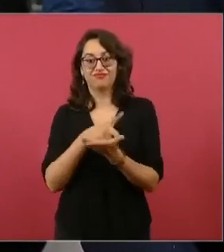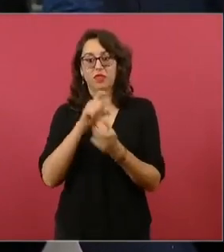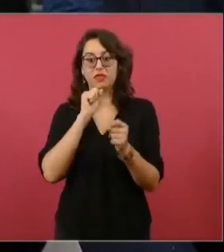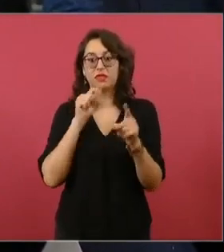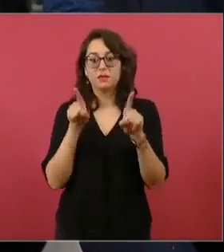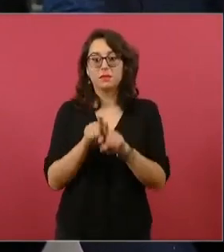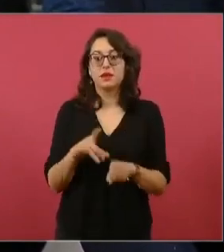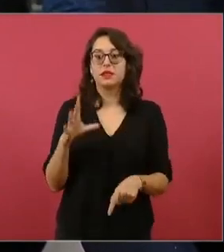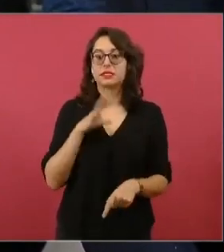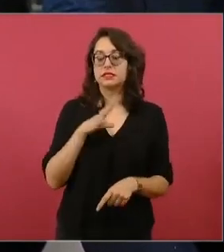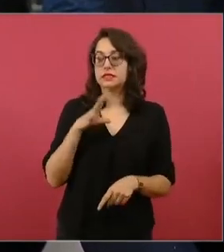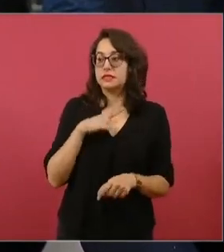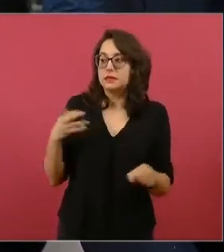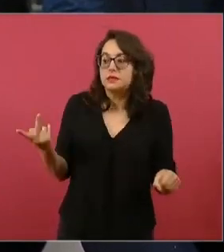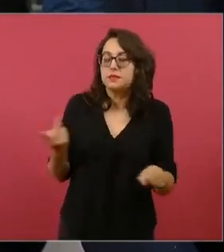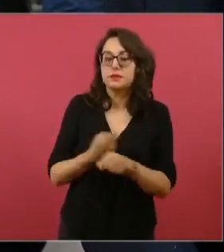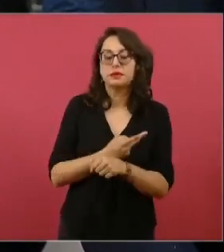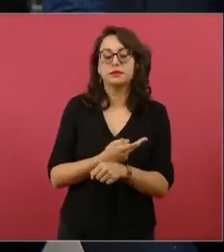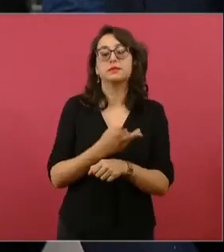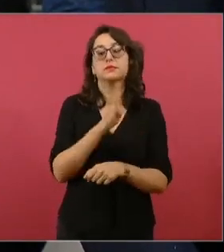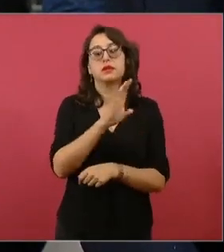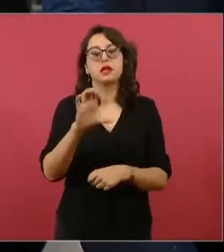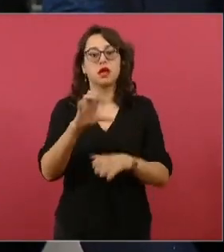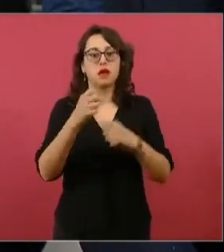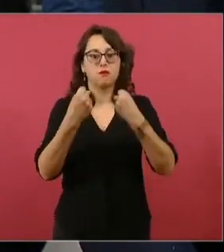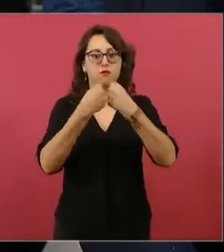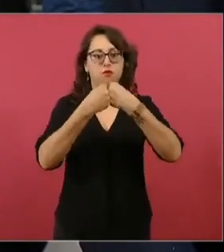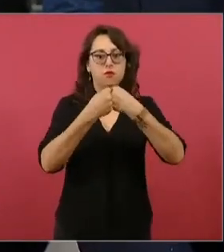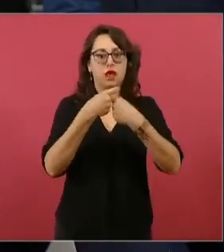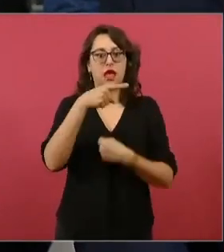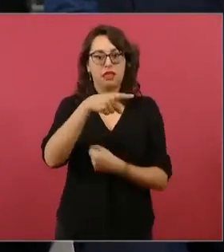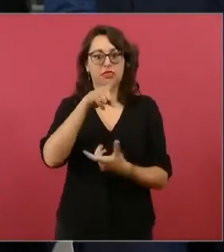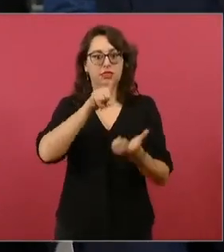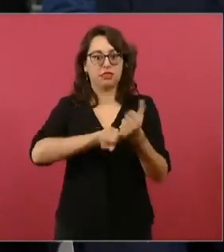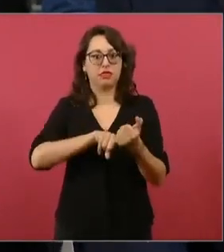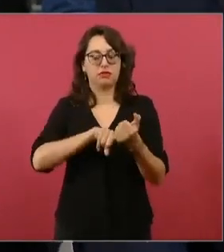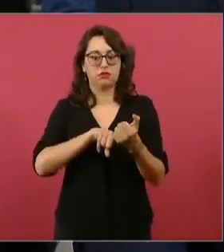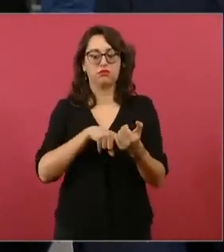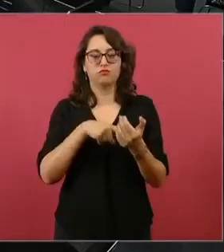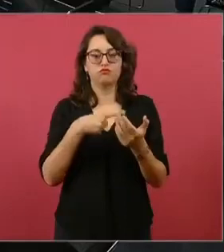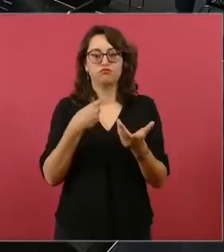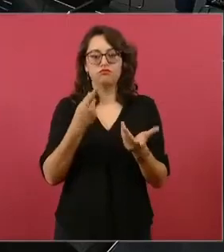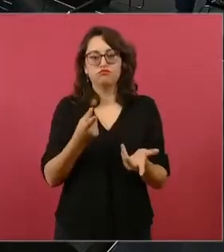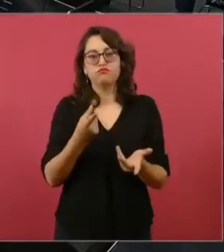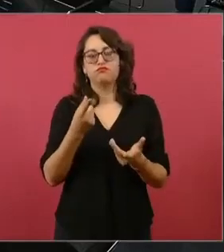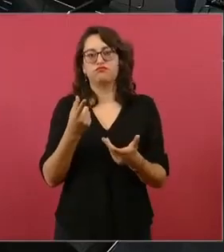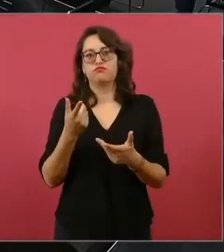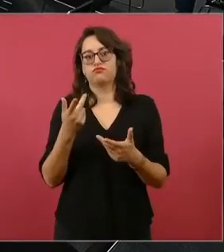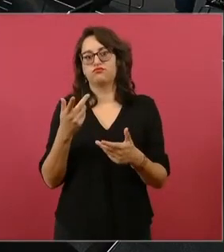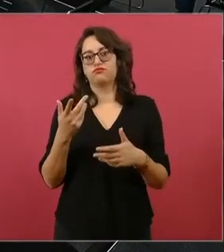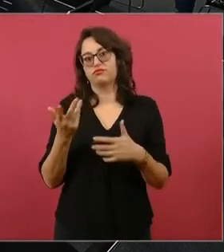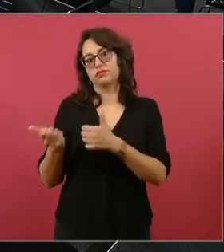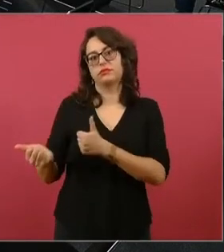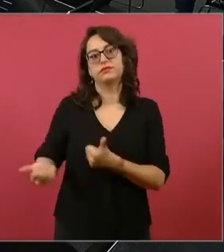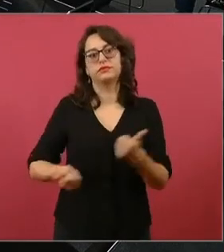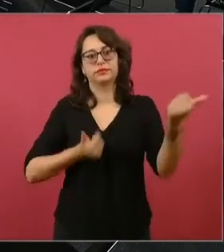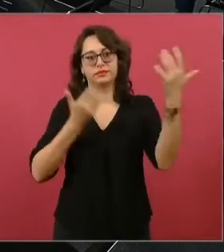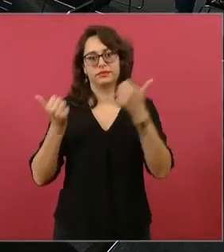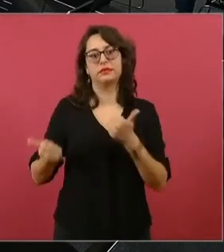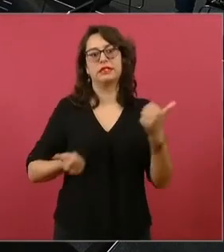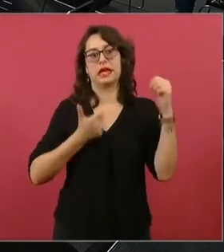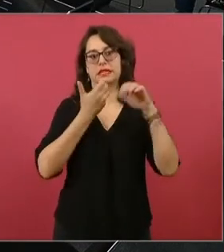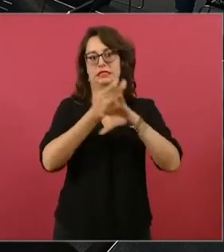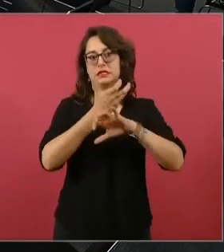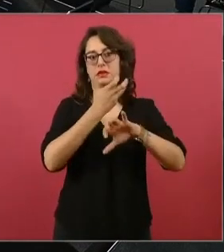porque es zona fronteriza y sabemos que mucho de la droga, pues el interés está en el mercado en Estados Unidos, porque lamentablemente allá pues tienen